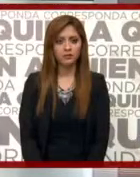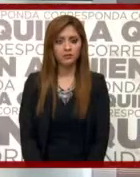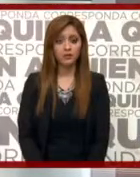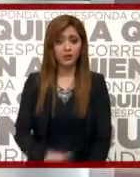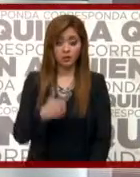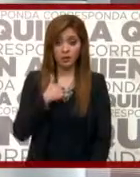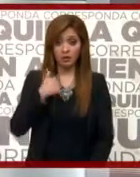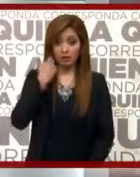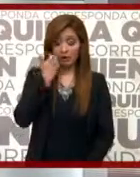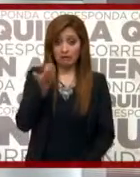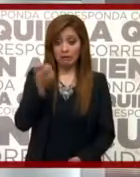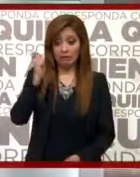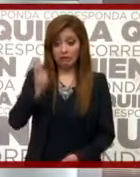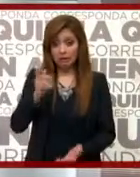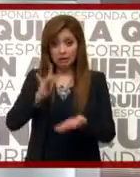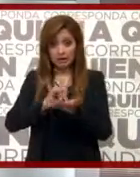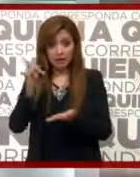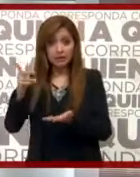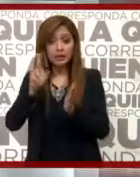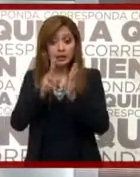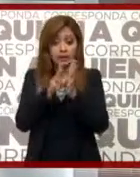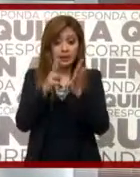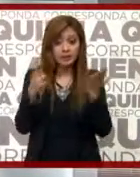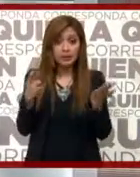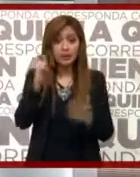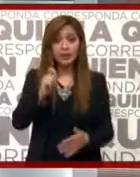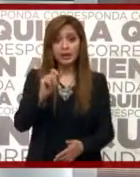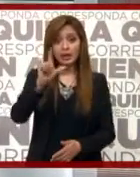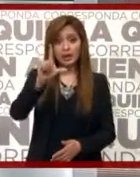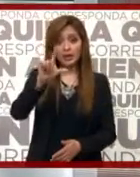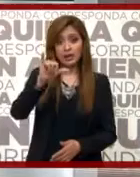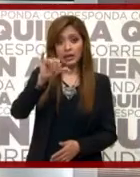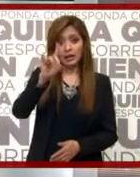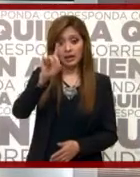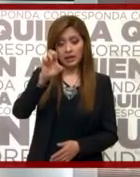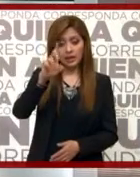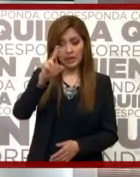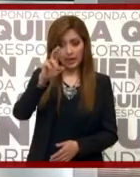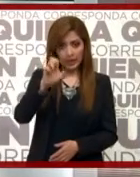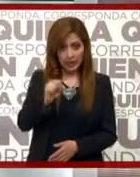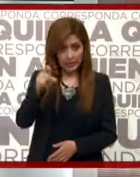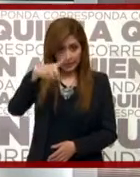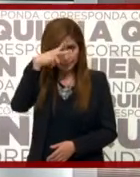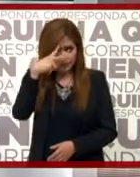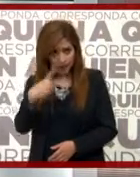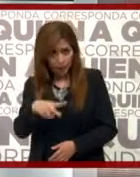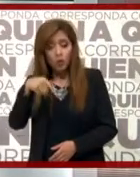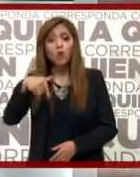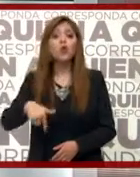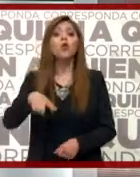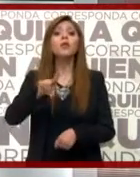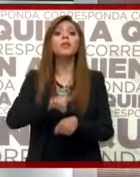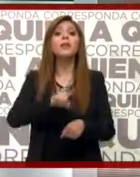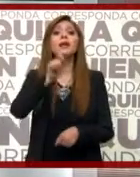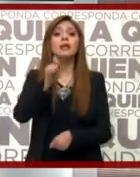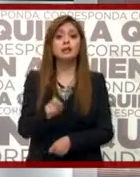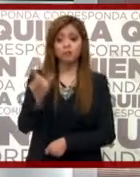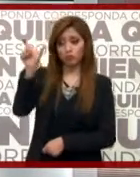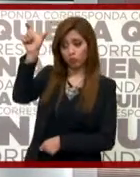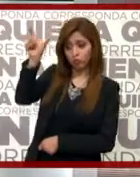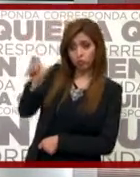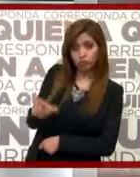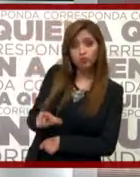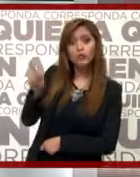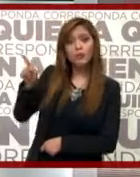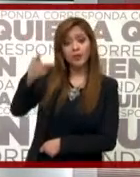Quiero agradecer a la revista Líderes Mexicanos, muy amables. El día de hoy en esta publicación aparece el director general de